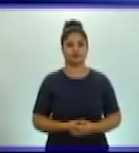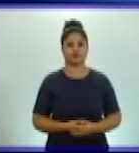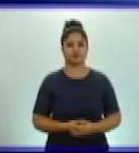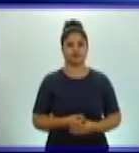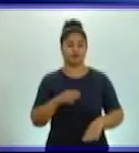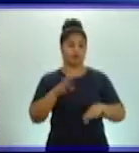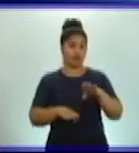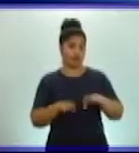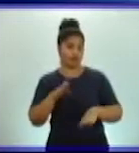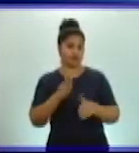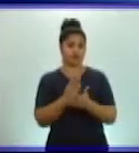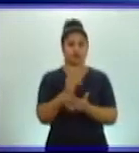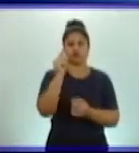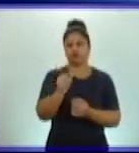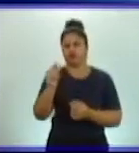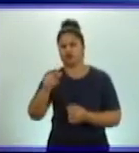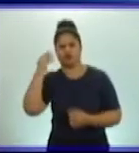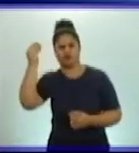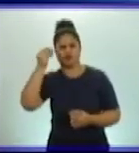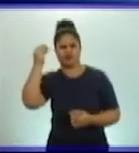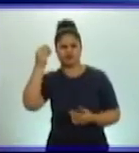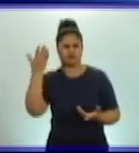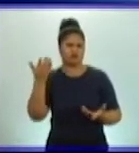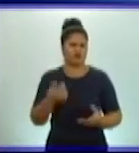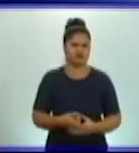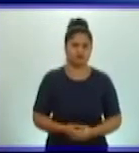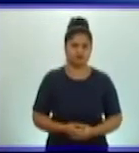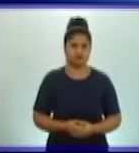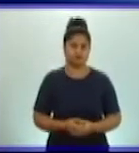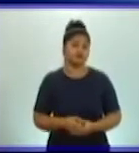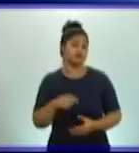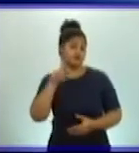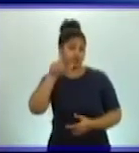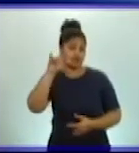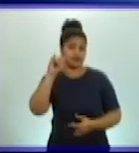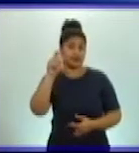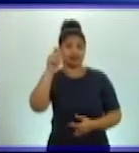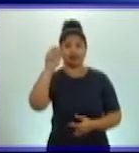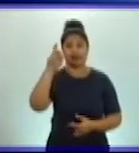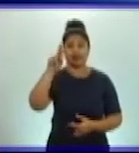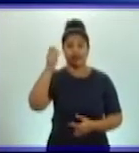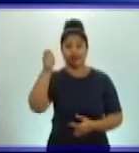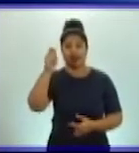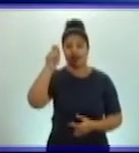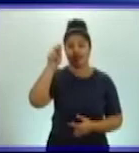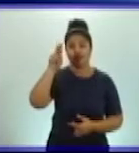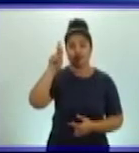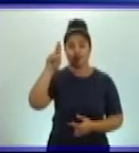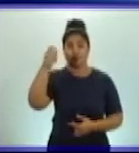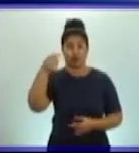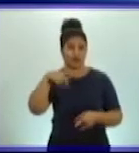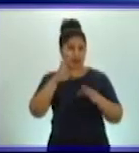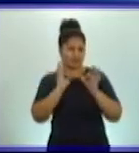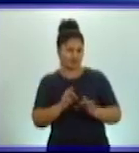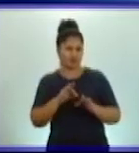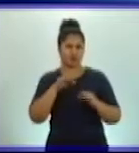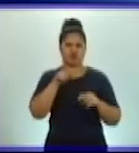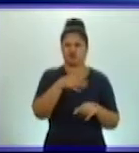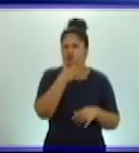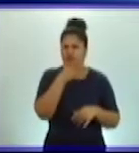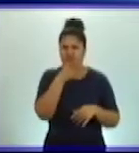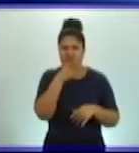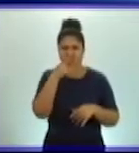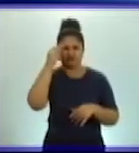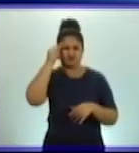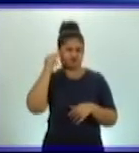dicen, ay, la literatura es arte de muerto, ya todos ellos están muertos, ya eso pasó, hay tantos siglos de distancia. Pero es que los clásicos